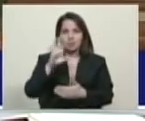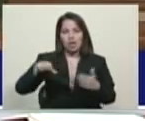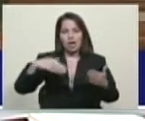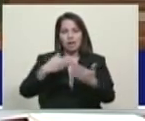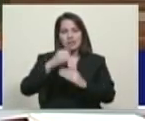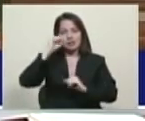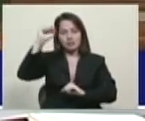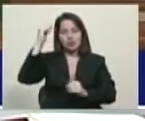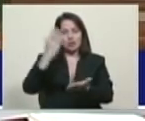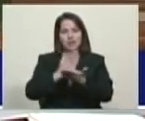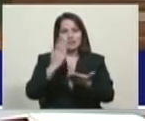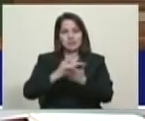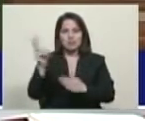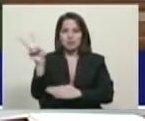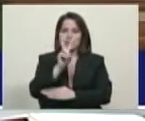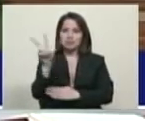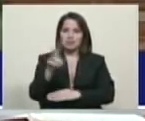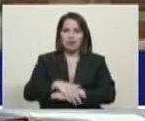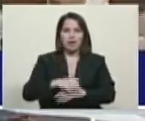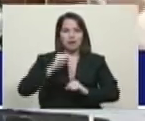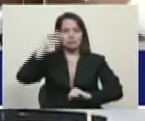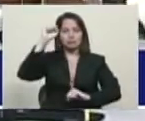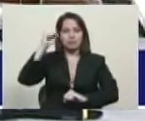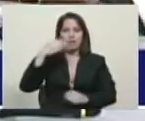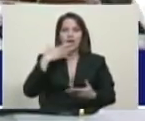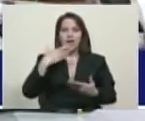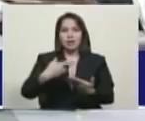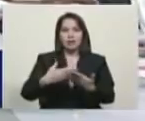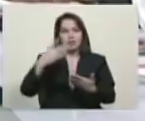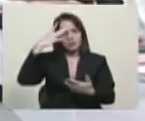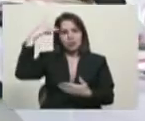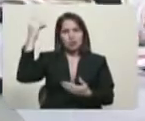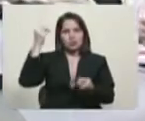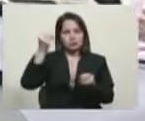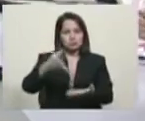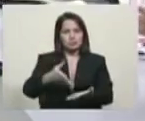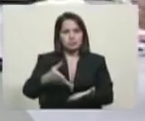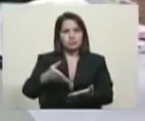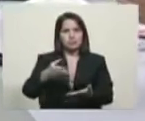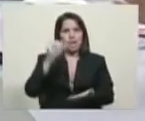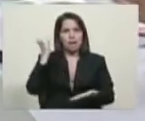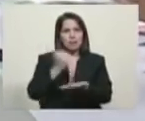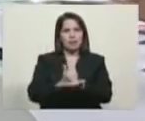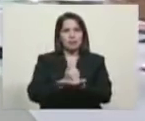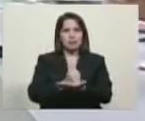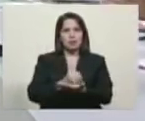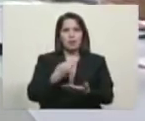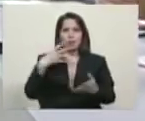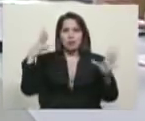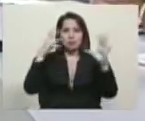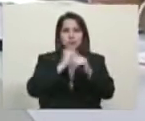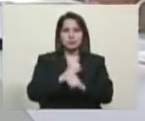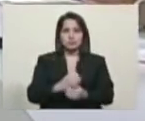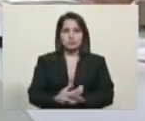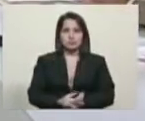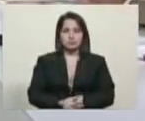la victoria siempre, Venezuela. Venceremos. Que Dios bendiga a nuestra patria. Amén. Buenas noches.